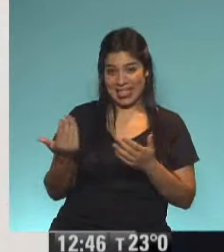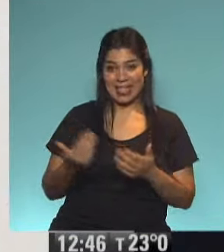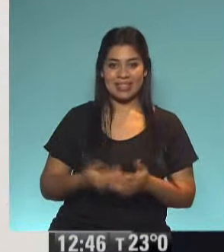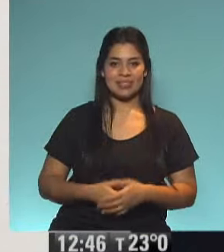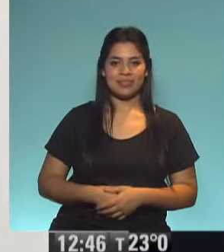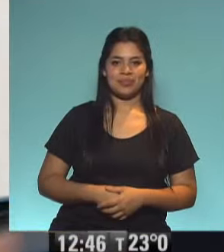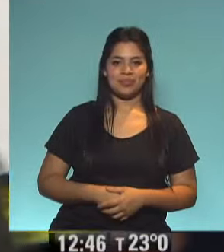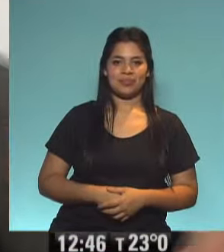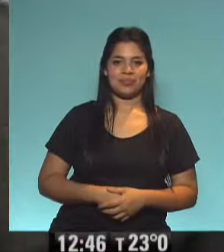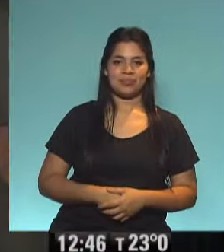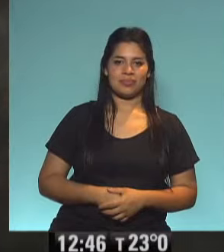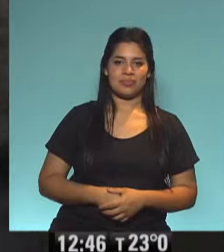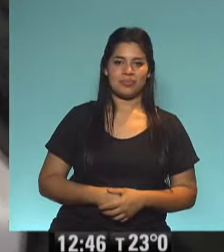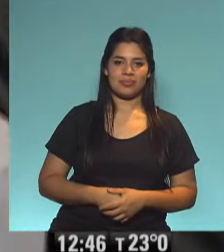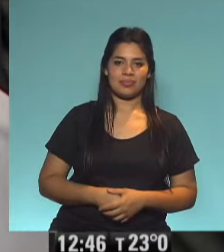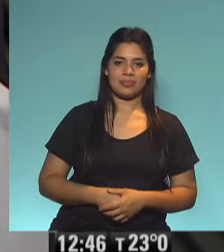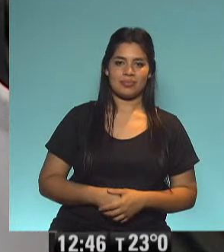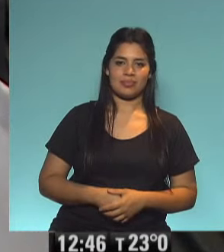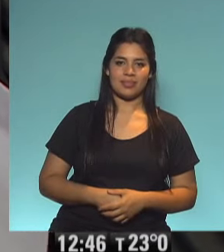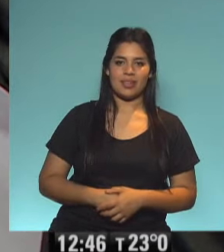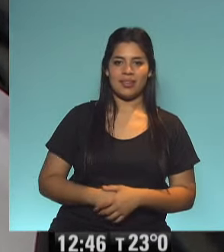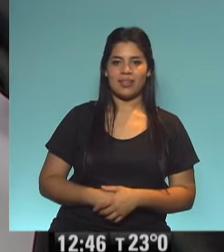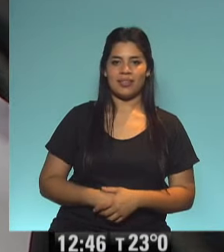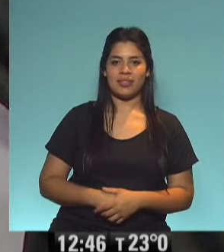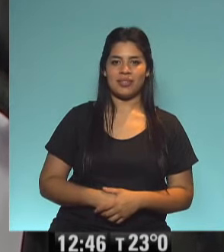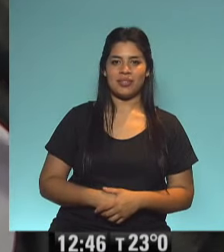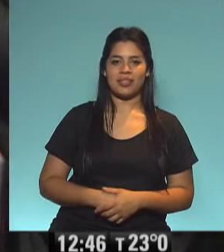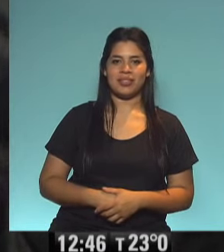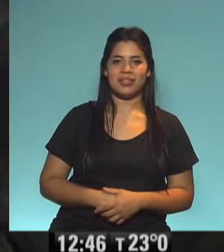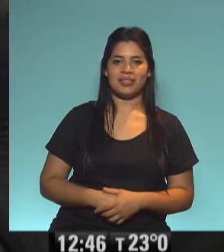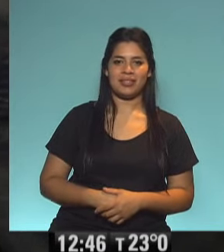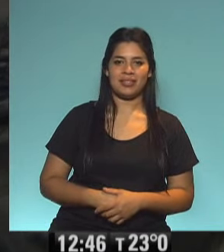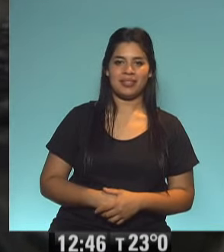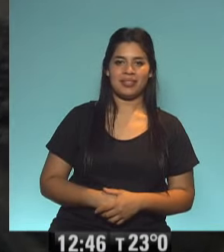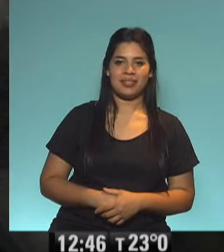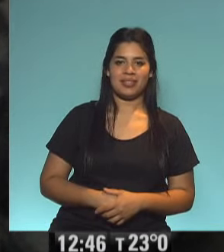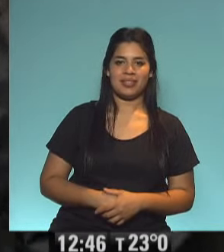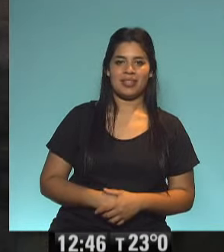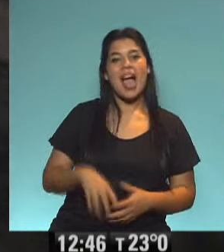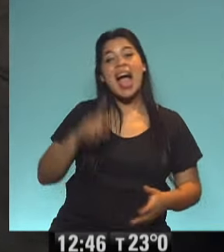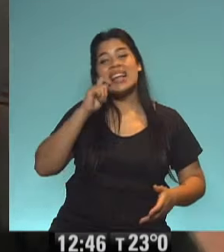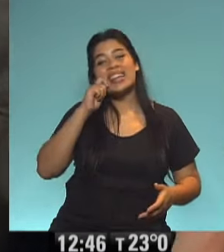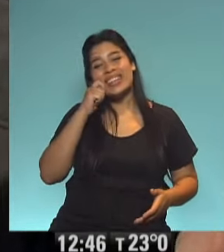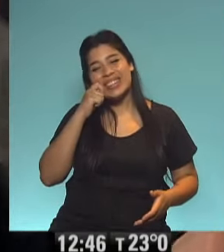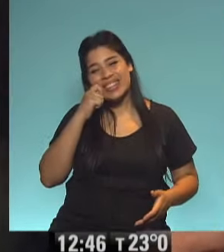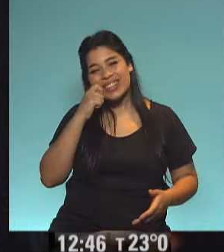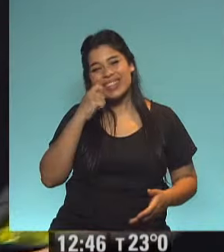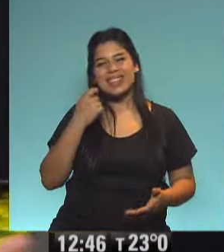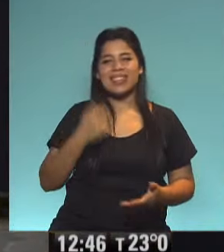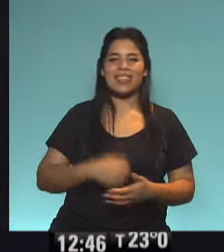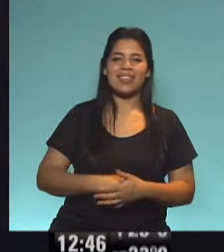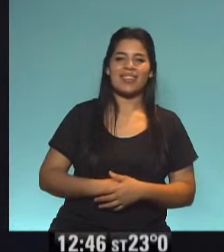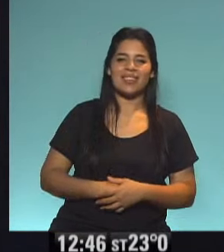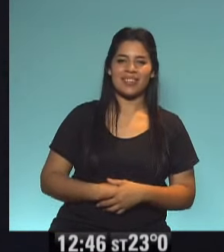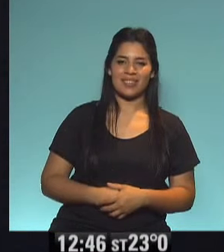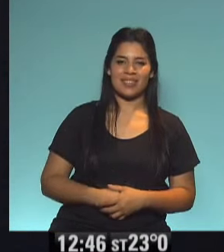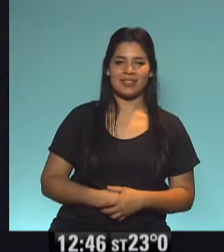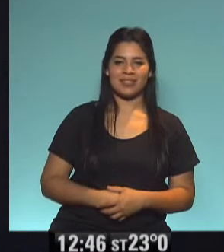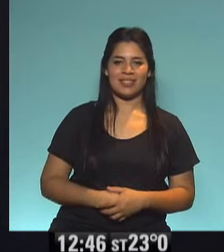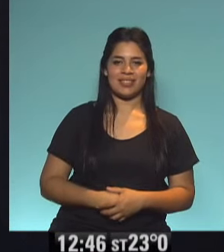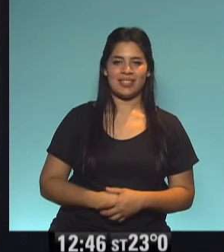ahí va. Ahí está. Qué lindo que está quedando. Ah. Ahí va.